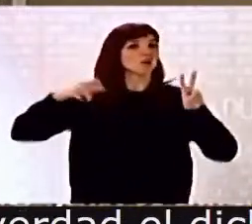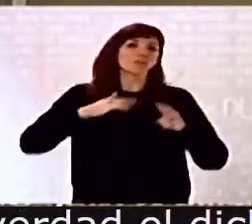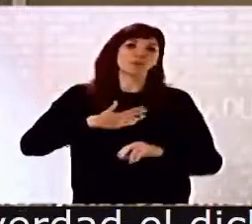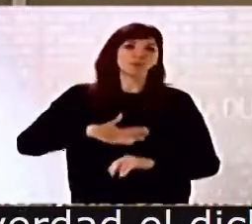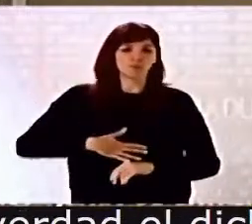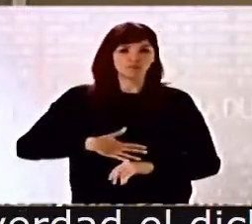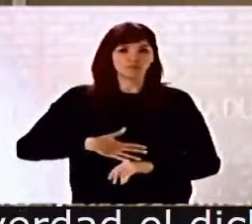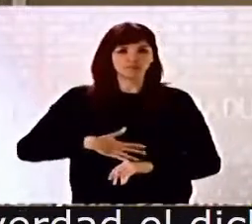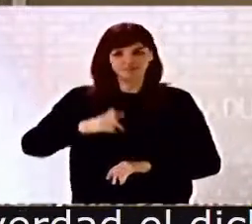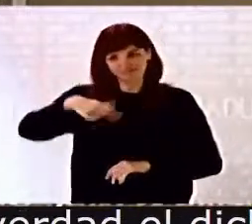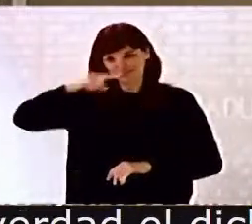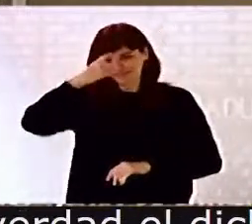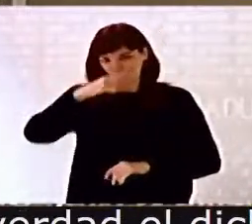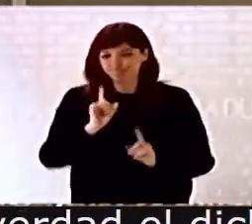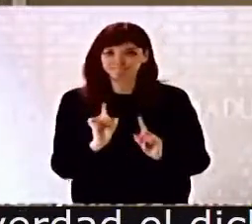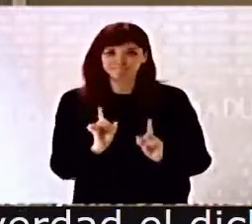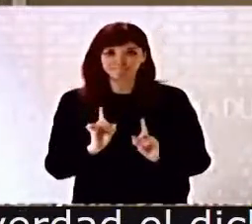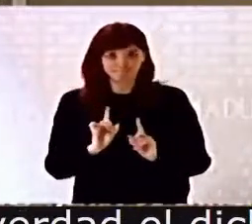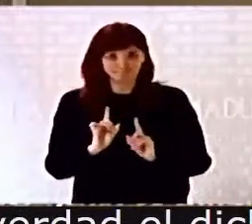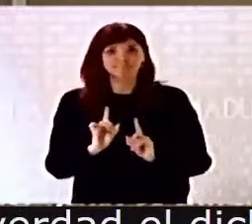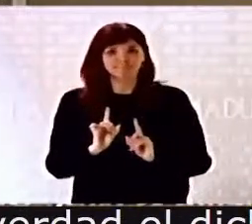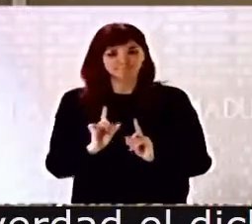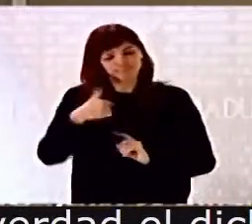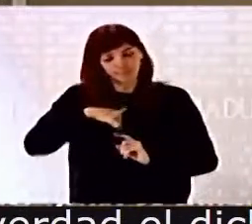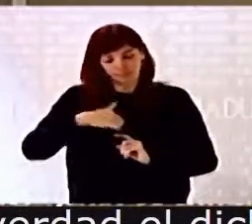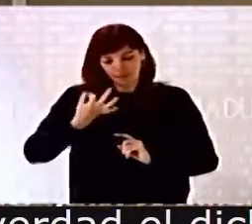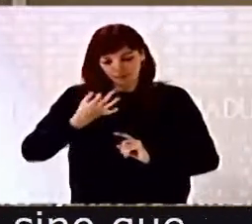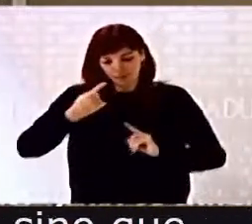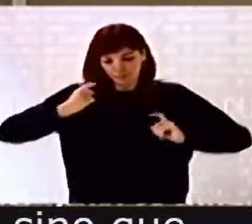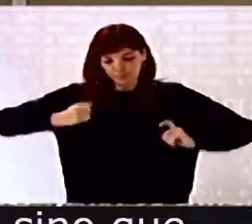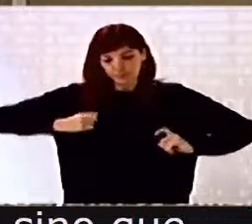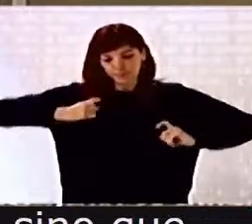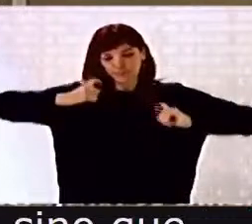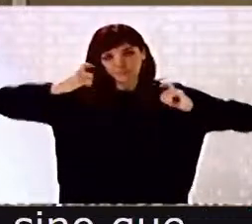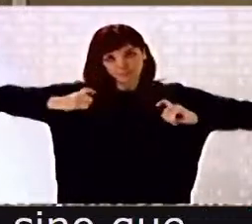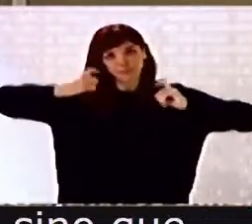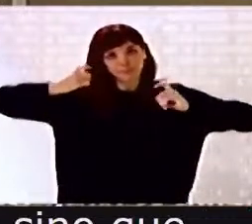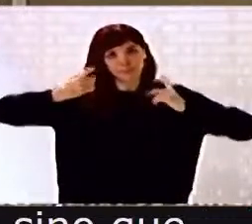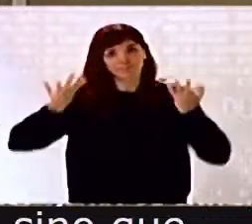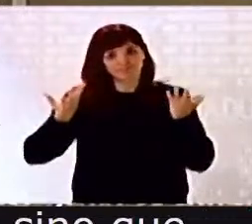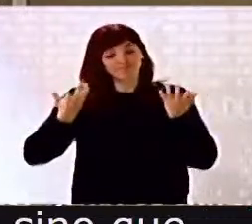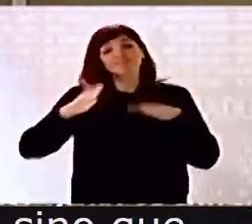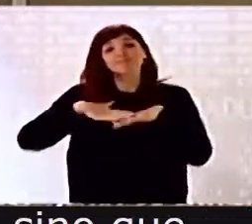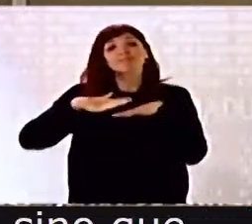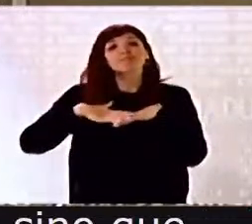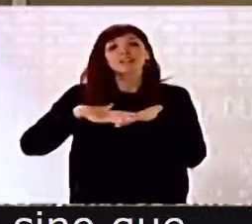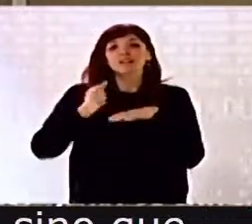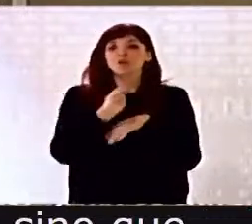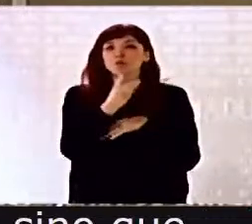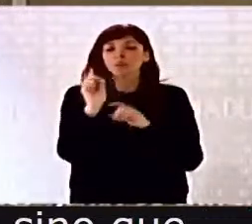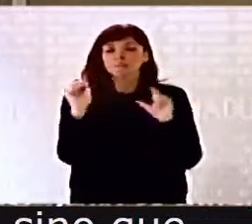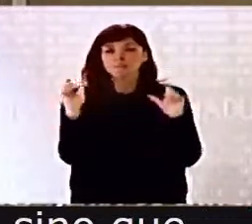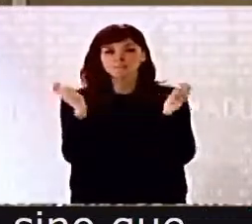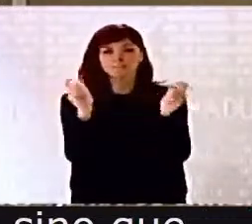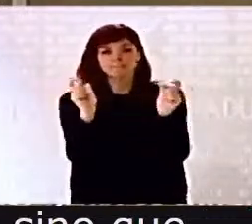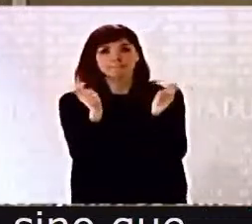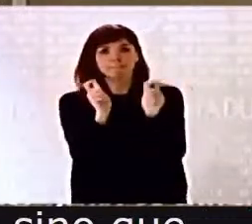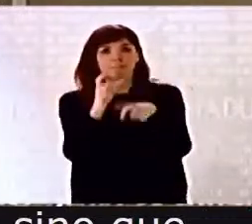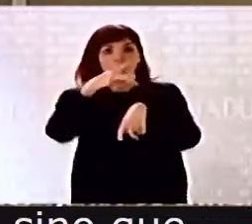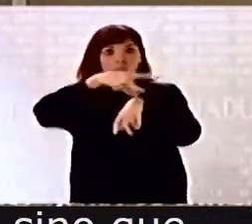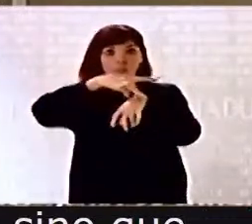termina, sino que tenemos que empeñarnos en tener unas cifras de incidencia